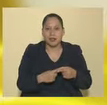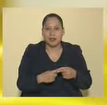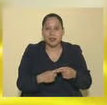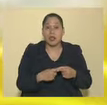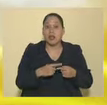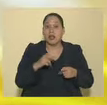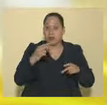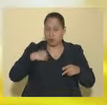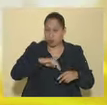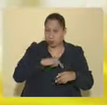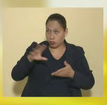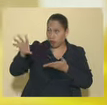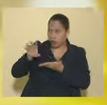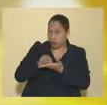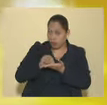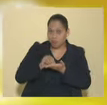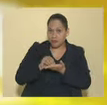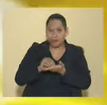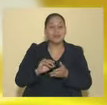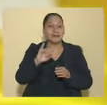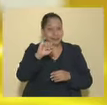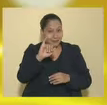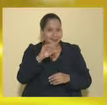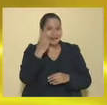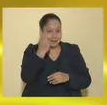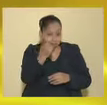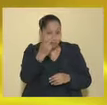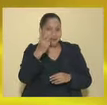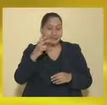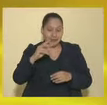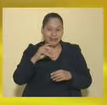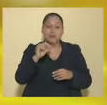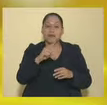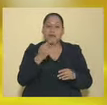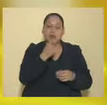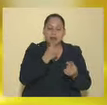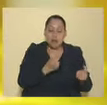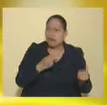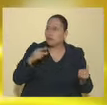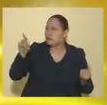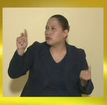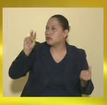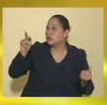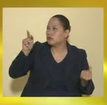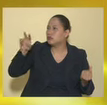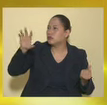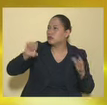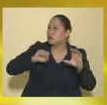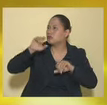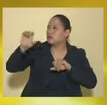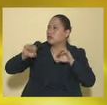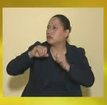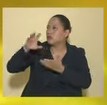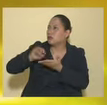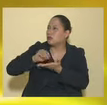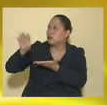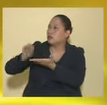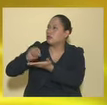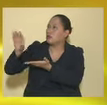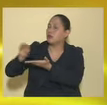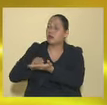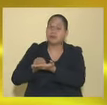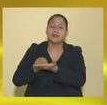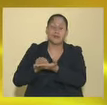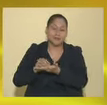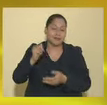imitación? Es que, ojo, perfecto, es pura imitación. Los niños funcionan con pura imitación en